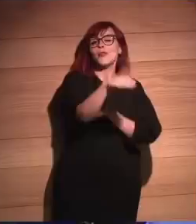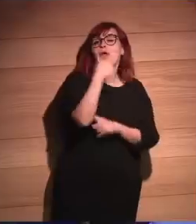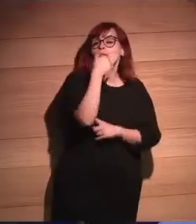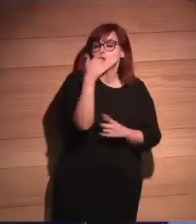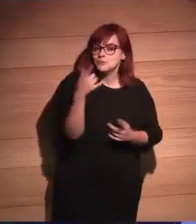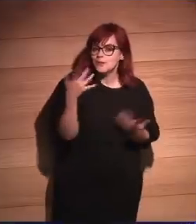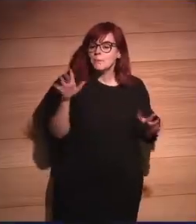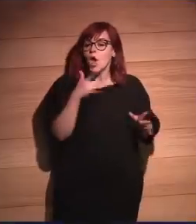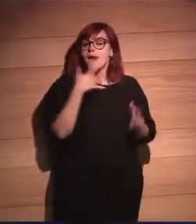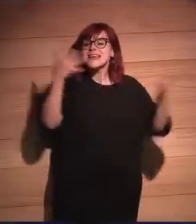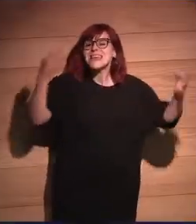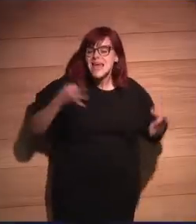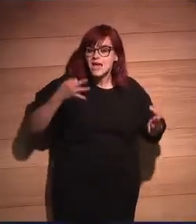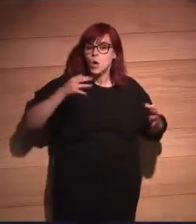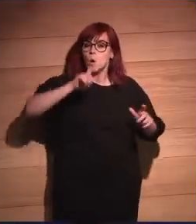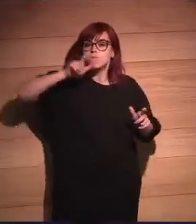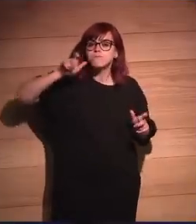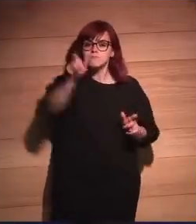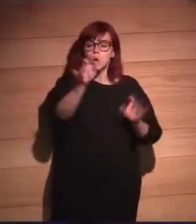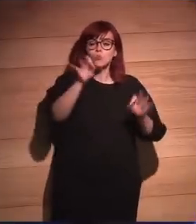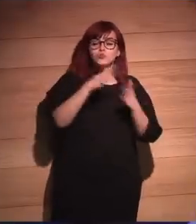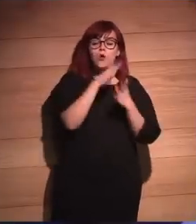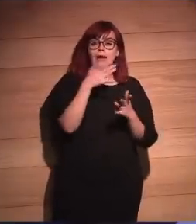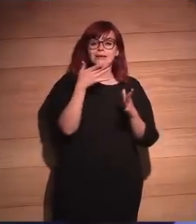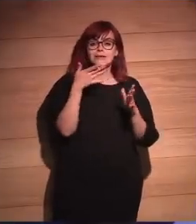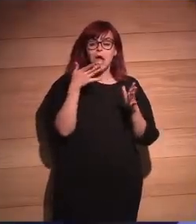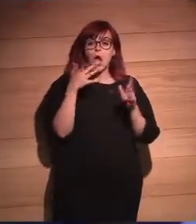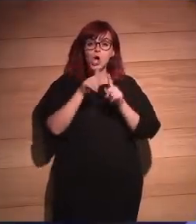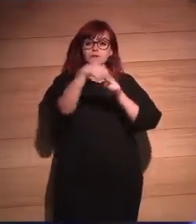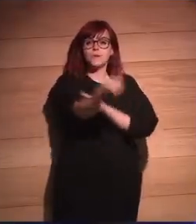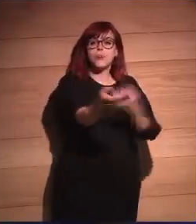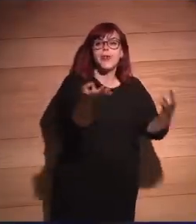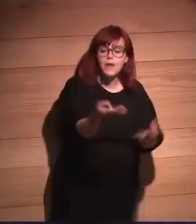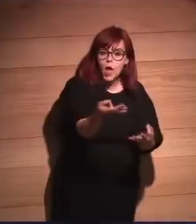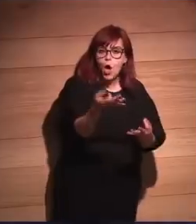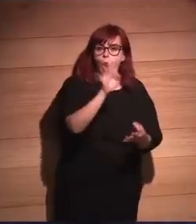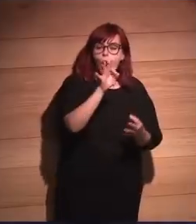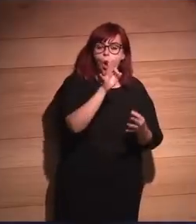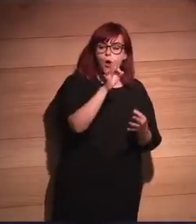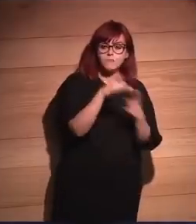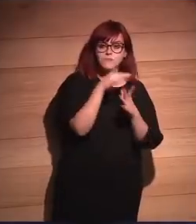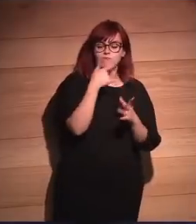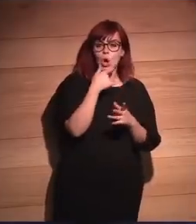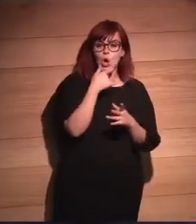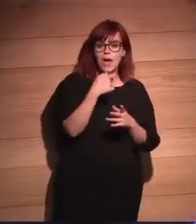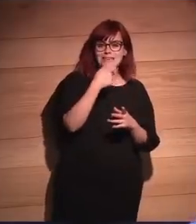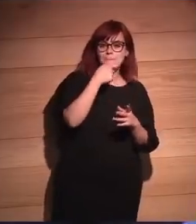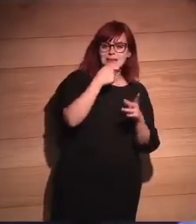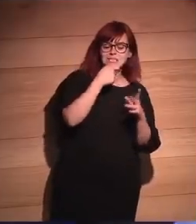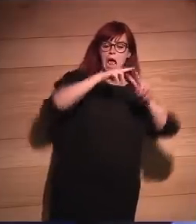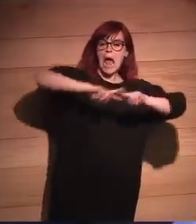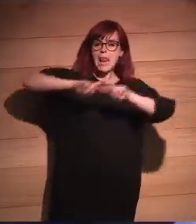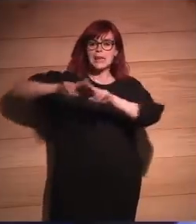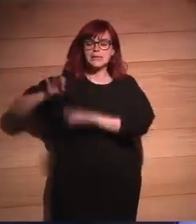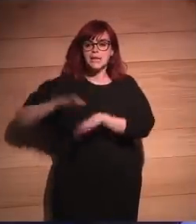difícil saber cuál es la relación que hay de causa a efecto, pero Cambridge Analytica segmentó el mercado y a través de